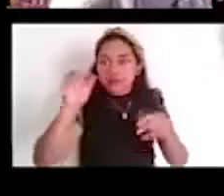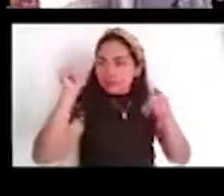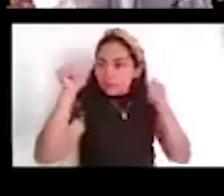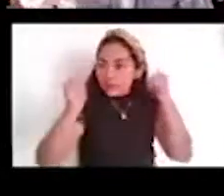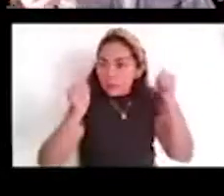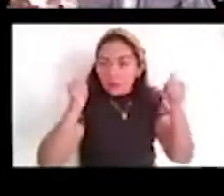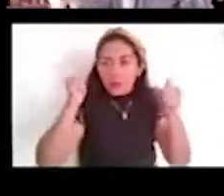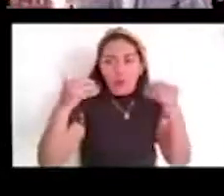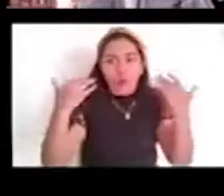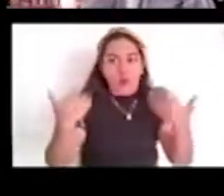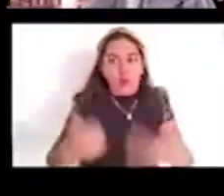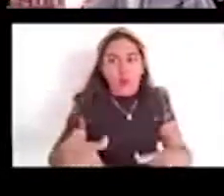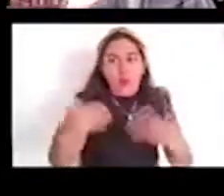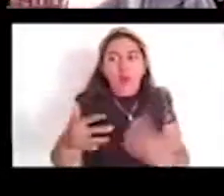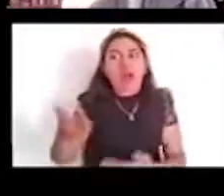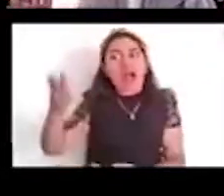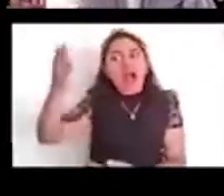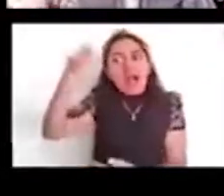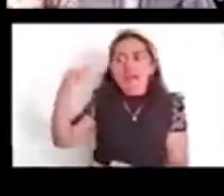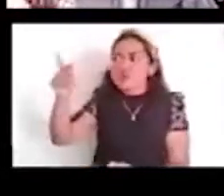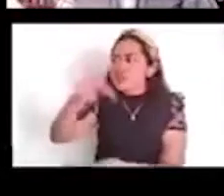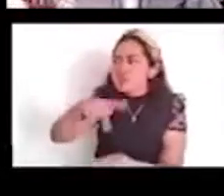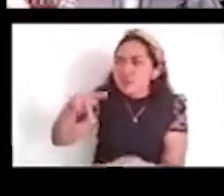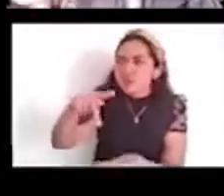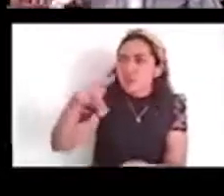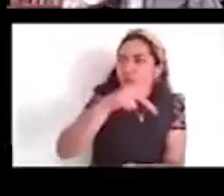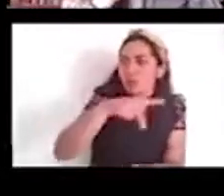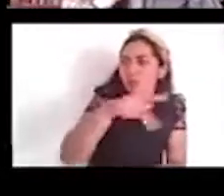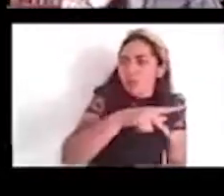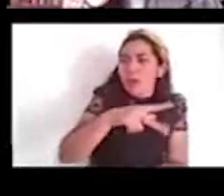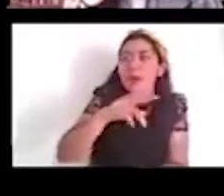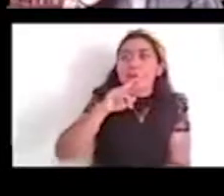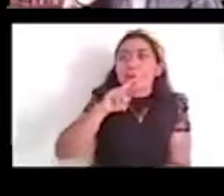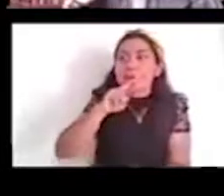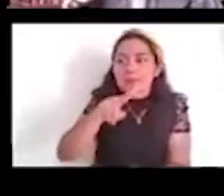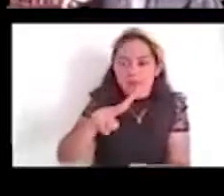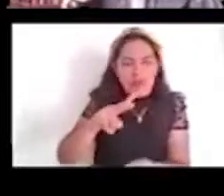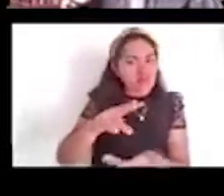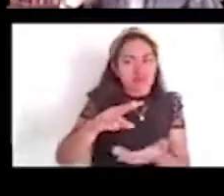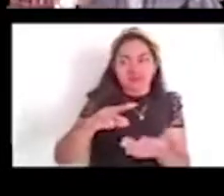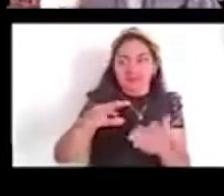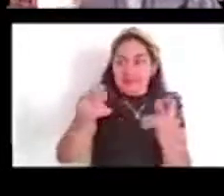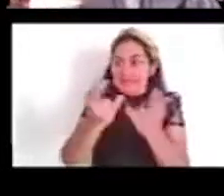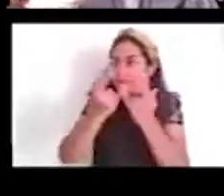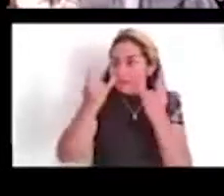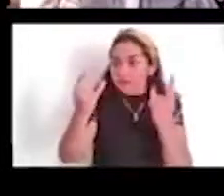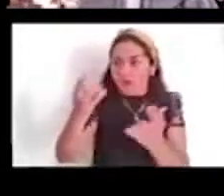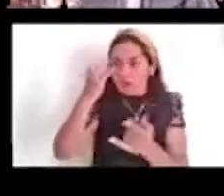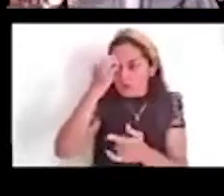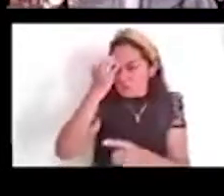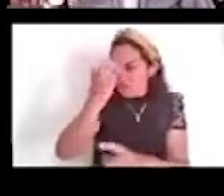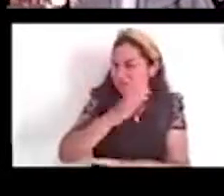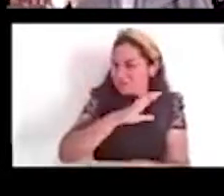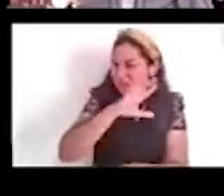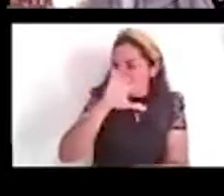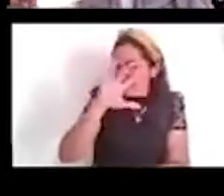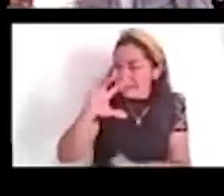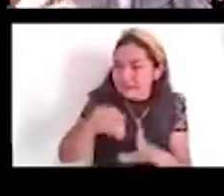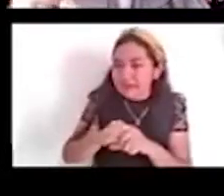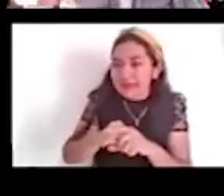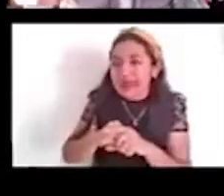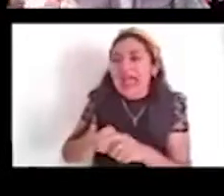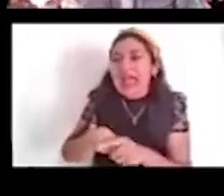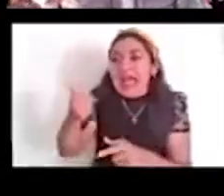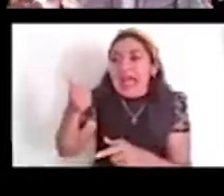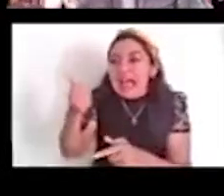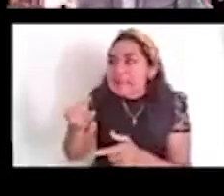saber de los pueblos conquistados, pues para mejor obtener beneficio de ellos. Y así es como nace el Códice Matritense, así es